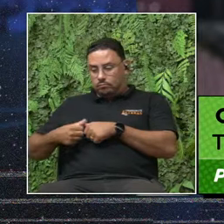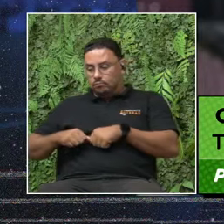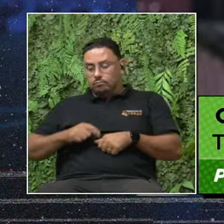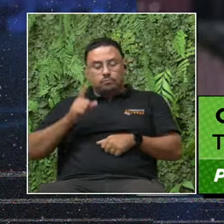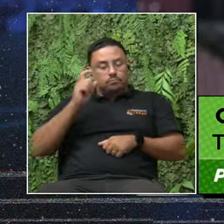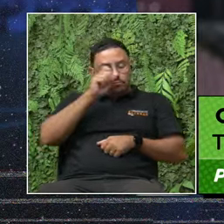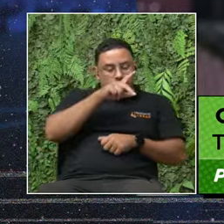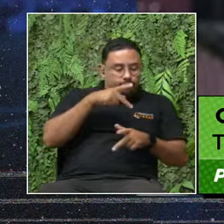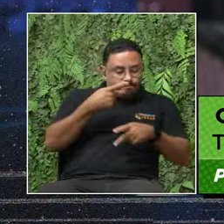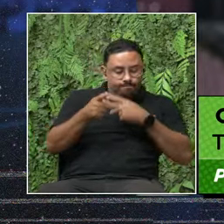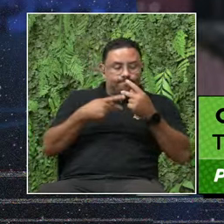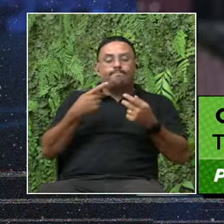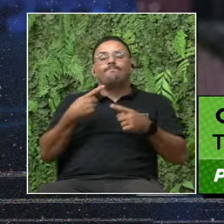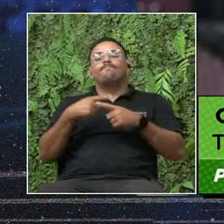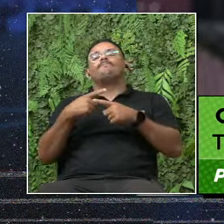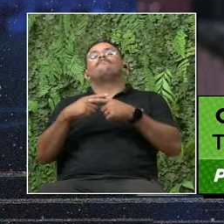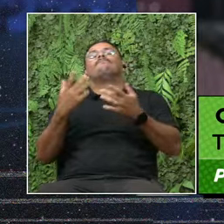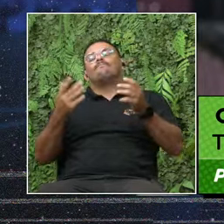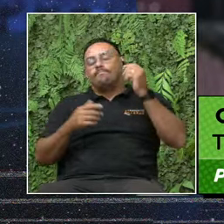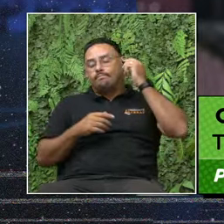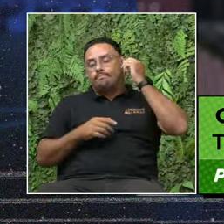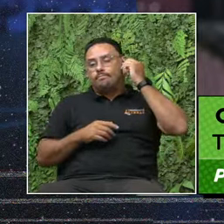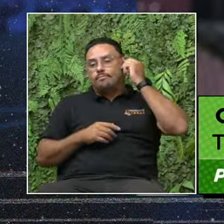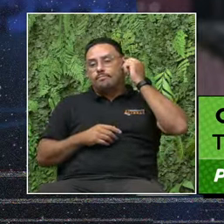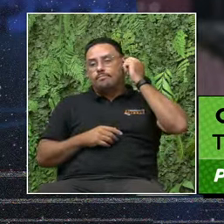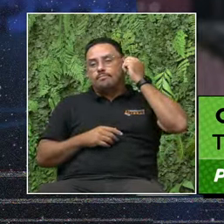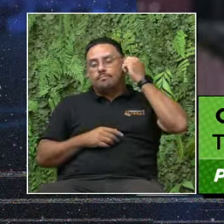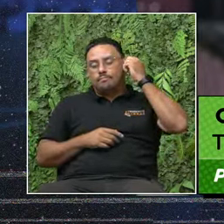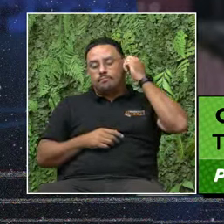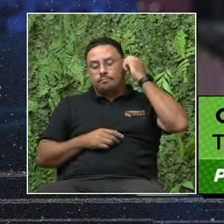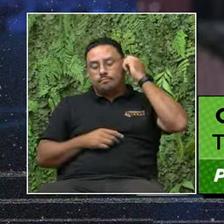difíc estando